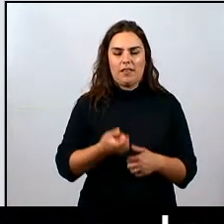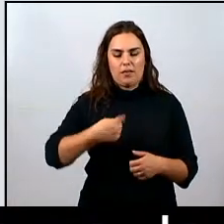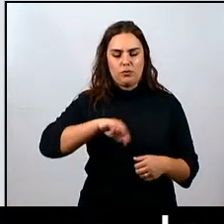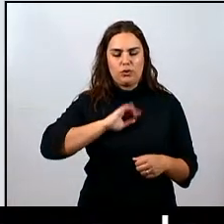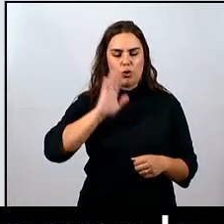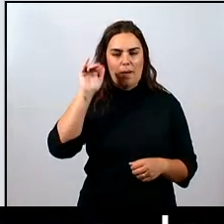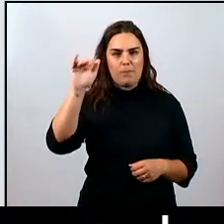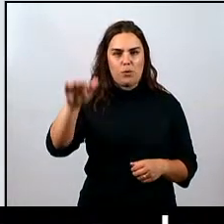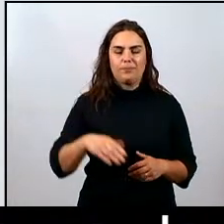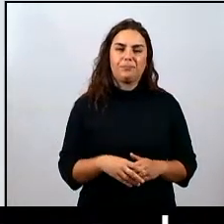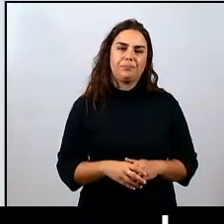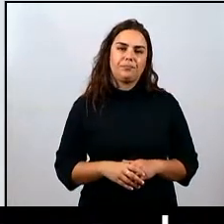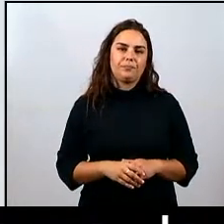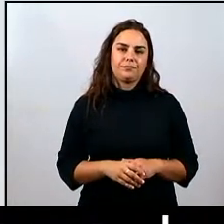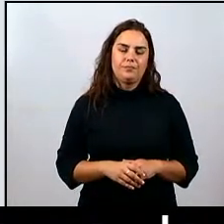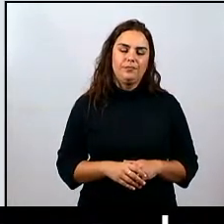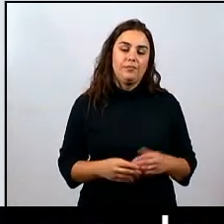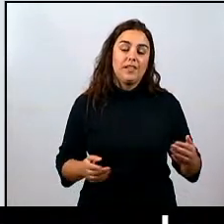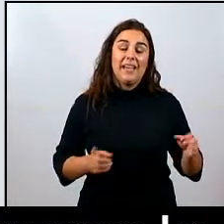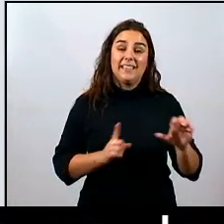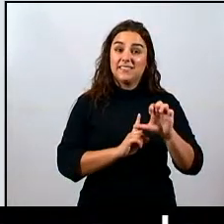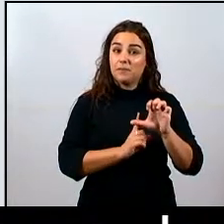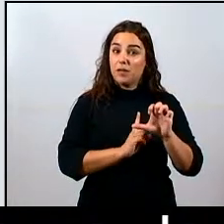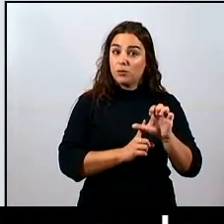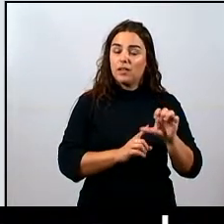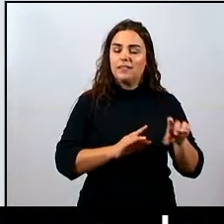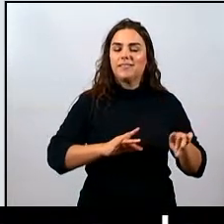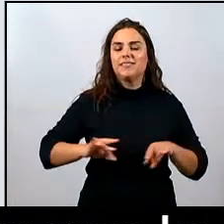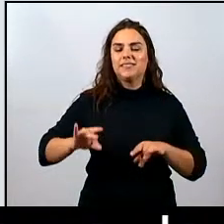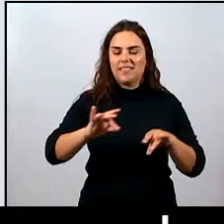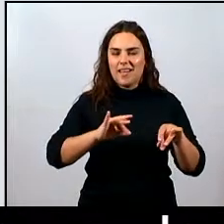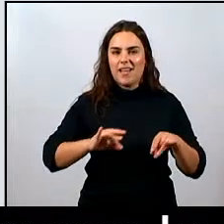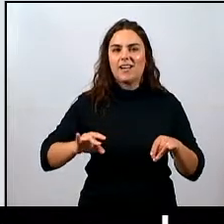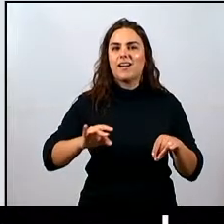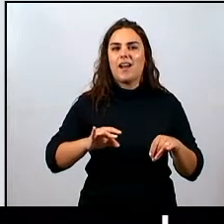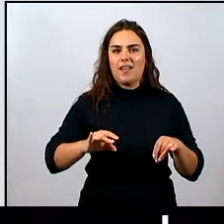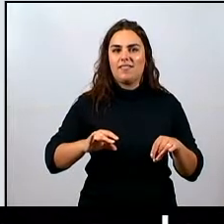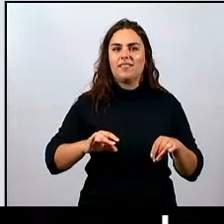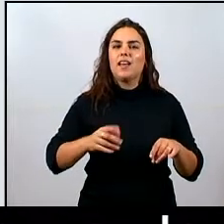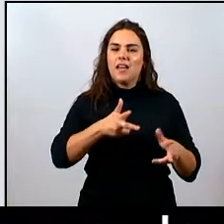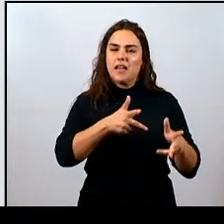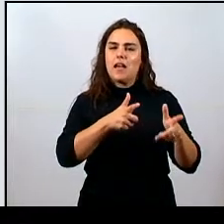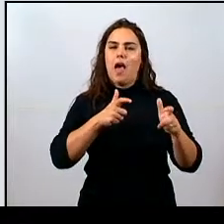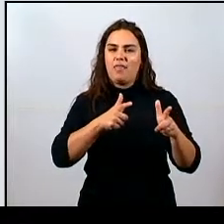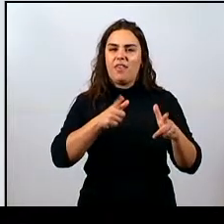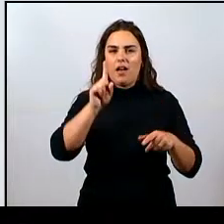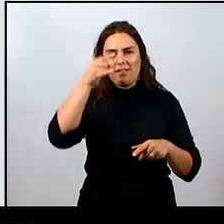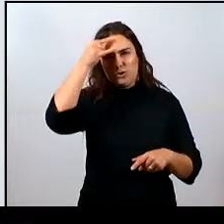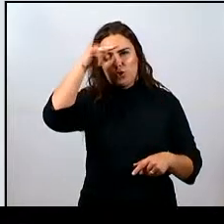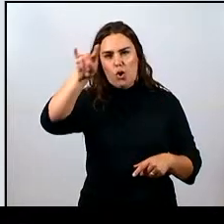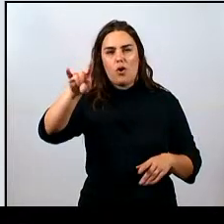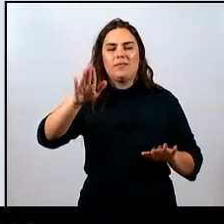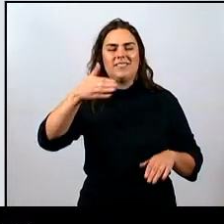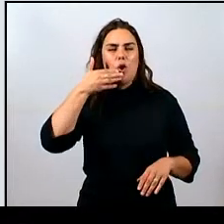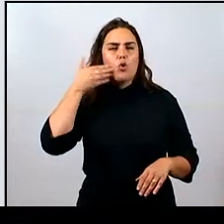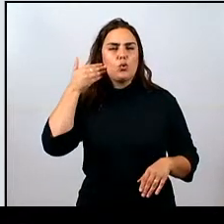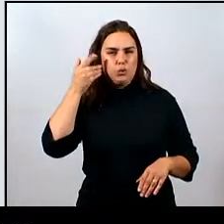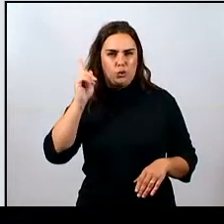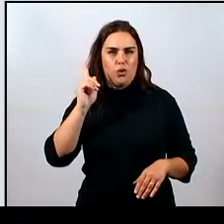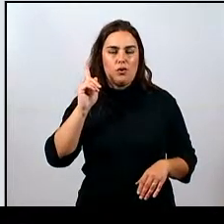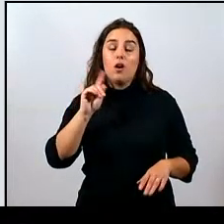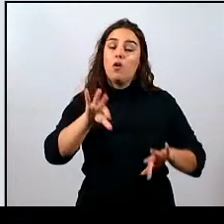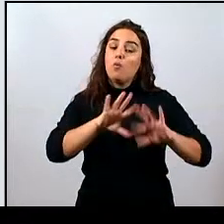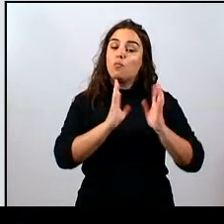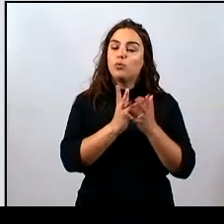campo. Extremadura es tierra de caza y de toros y además lo es con mucho orgullo, mundos